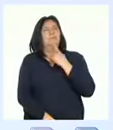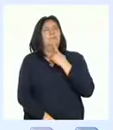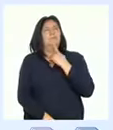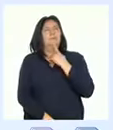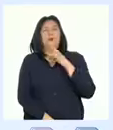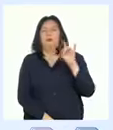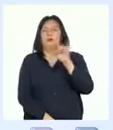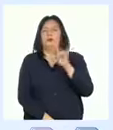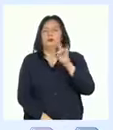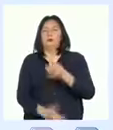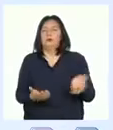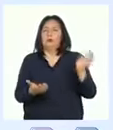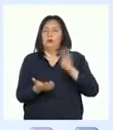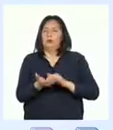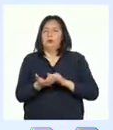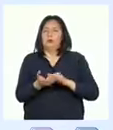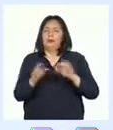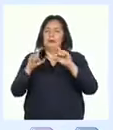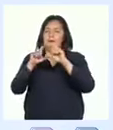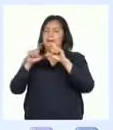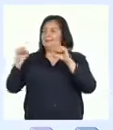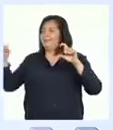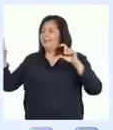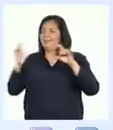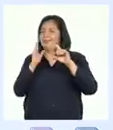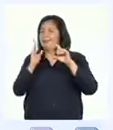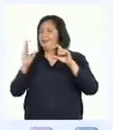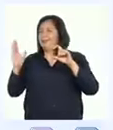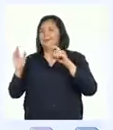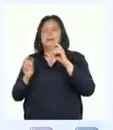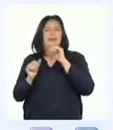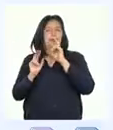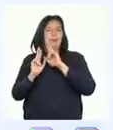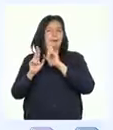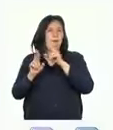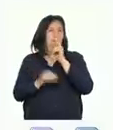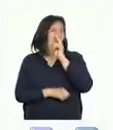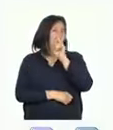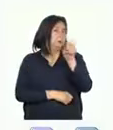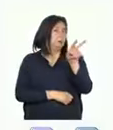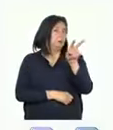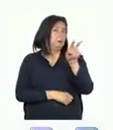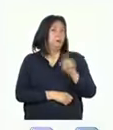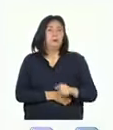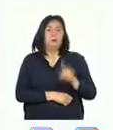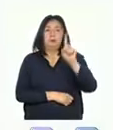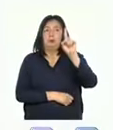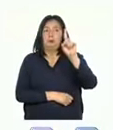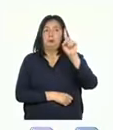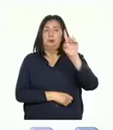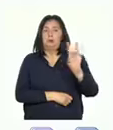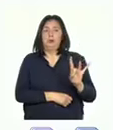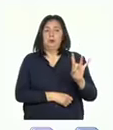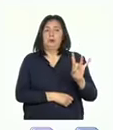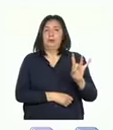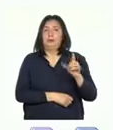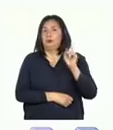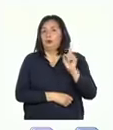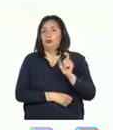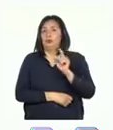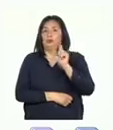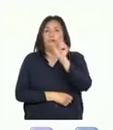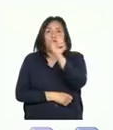Usemos nuevamente nuestras barras para responder a la pregunta. Como vemos, 1/8 de galón es uno de